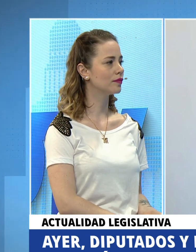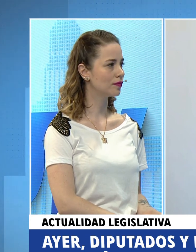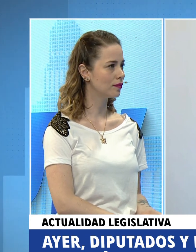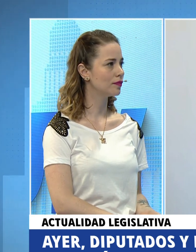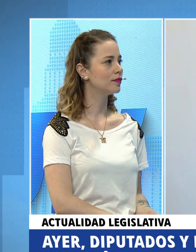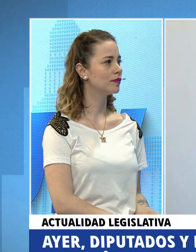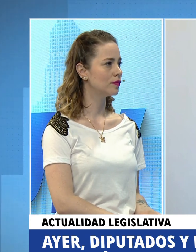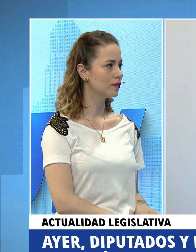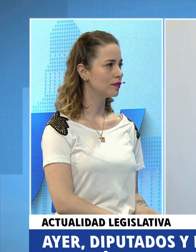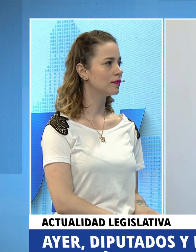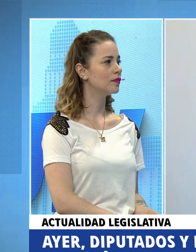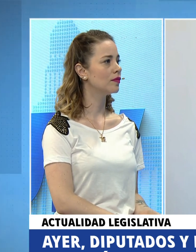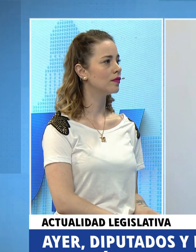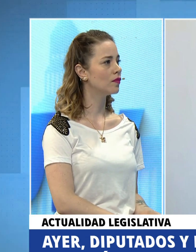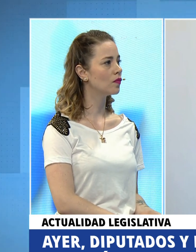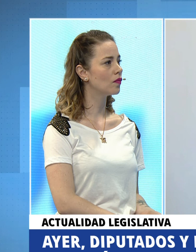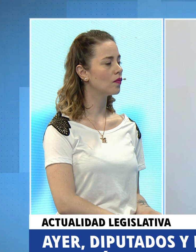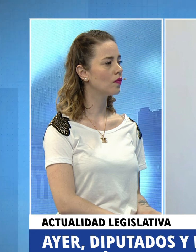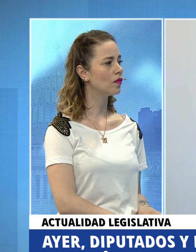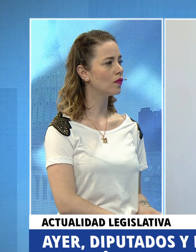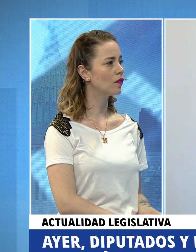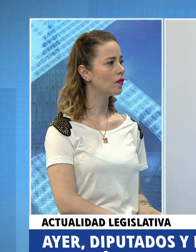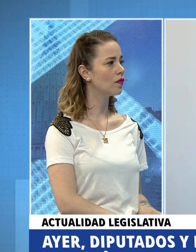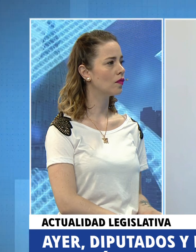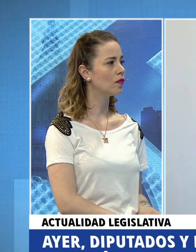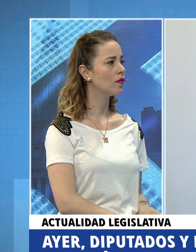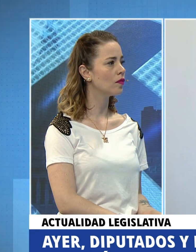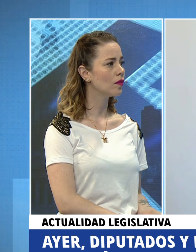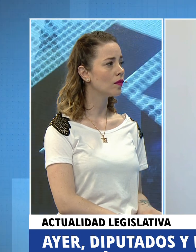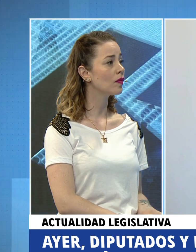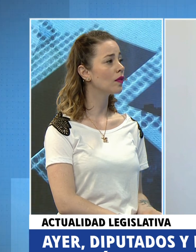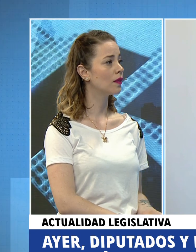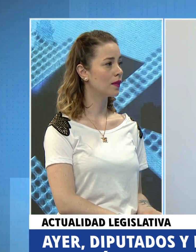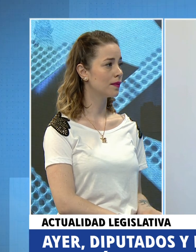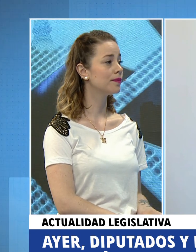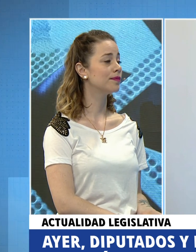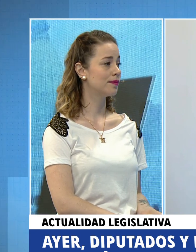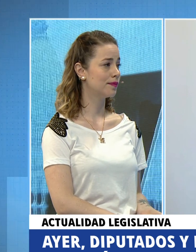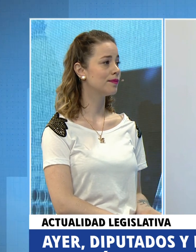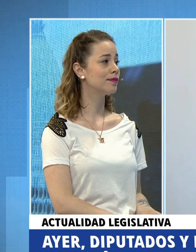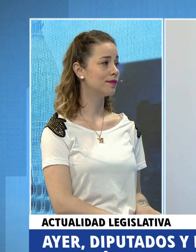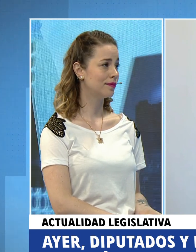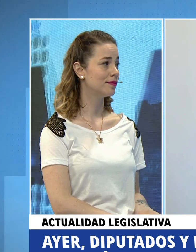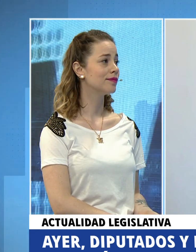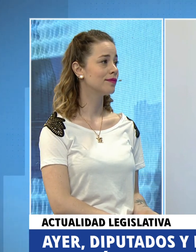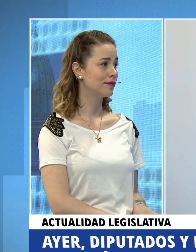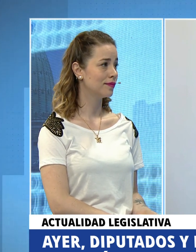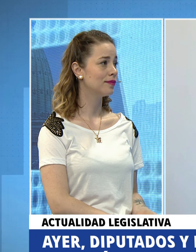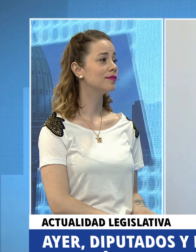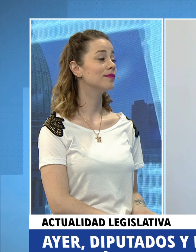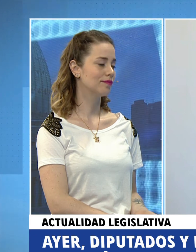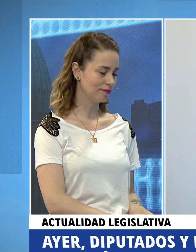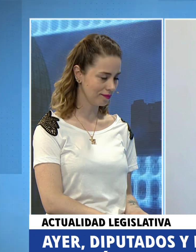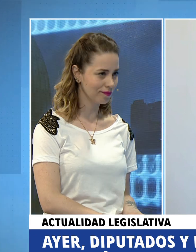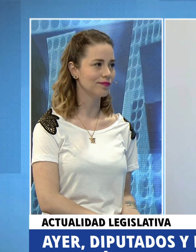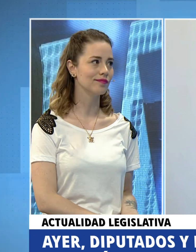fue que el diputado Luis Di Giacomo planteó un tema para nada menor, que es ni más ni menos que la suspensión